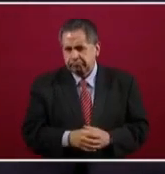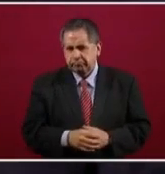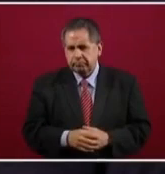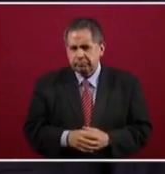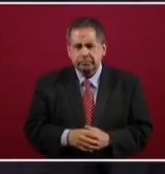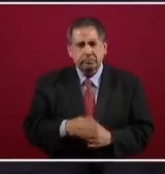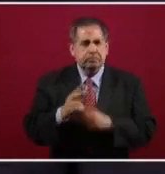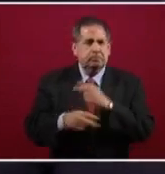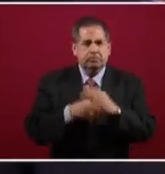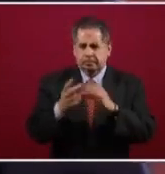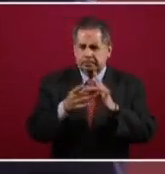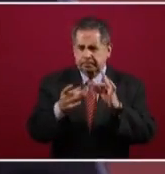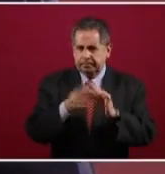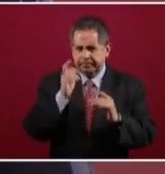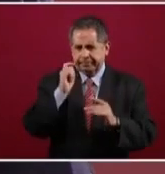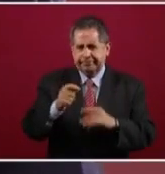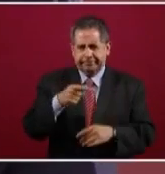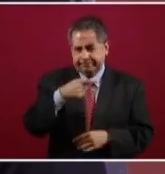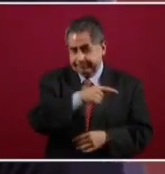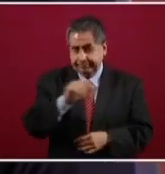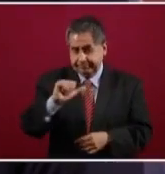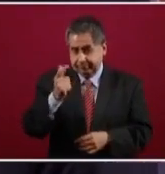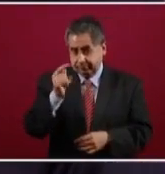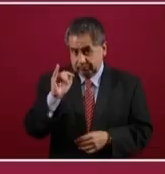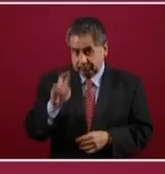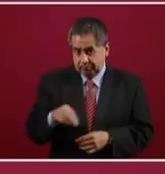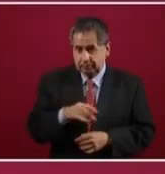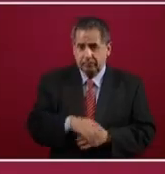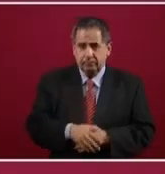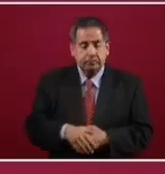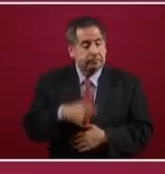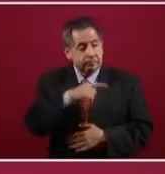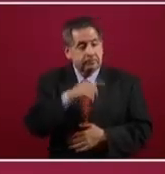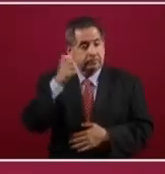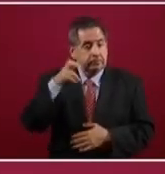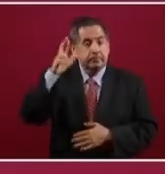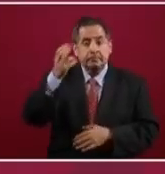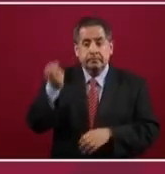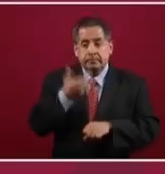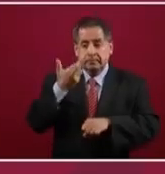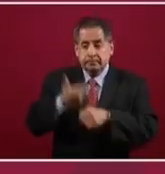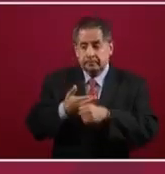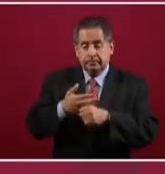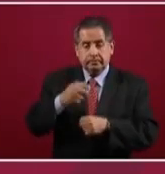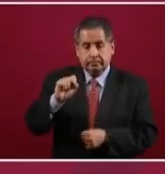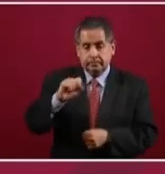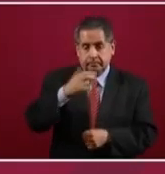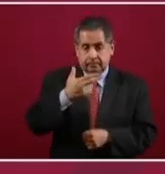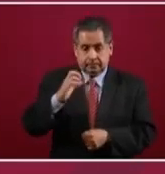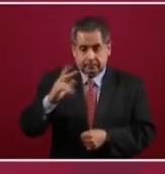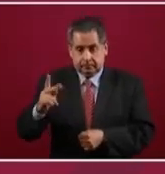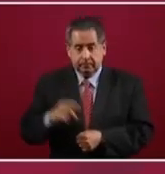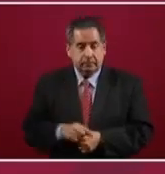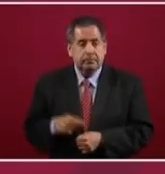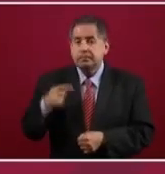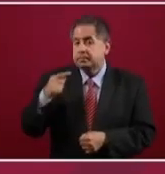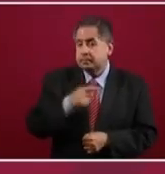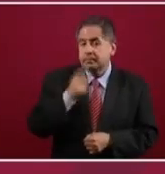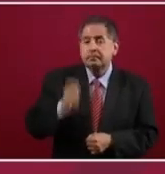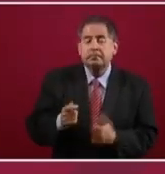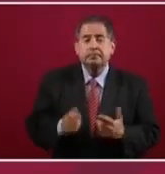voy a contar algo de Carstens. Era secretario de Hacienda y sacaba,